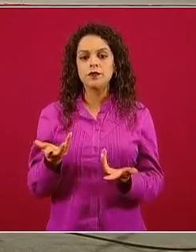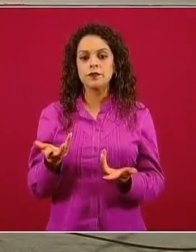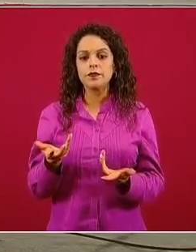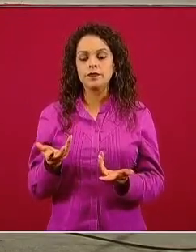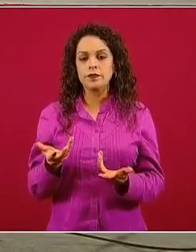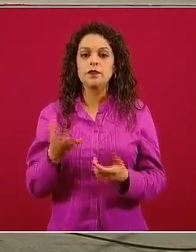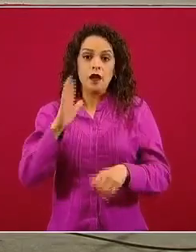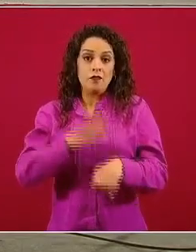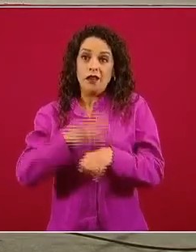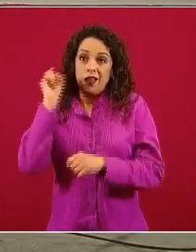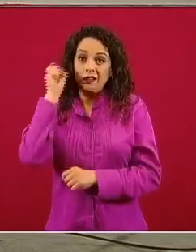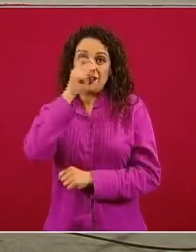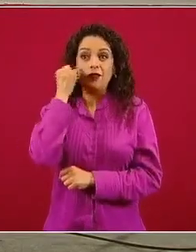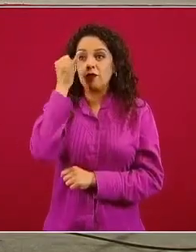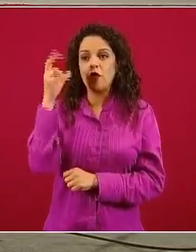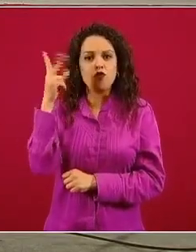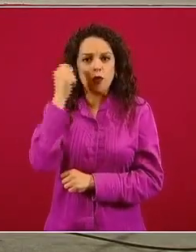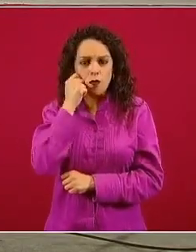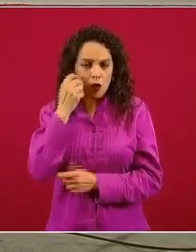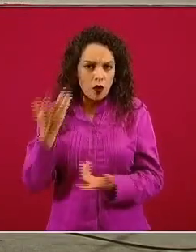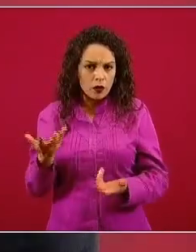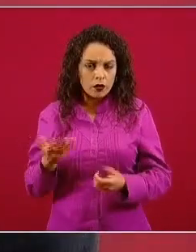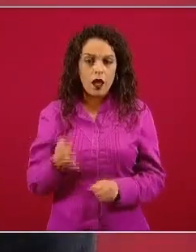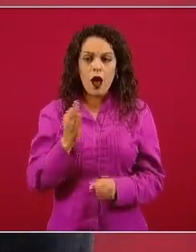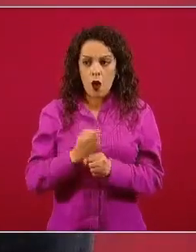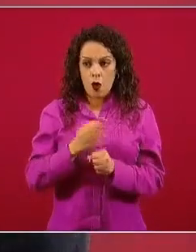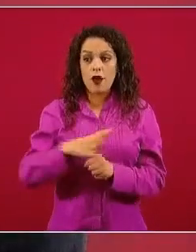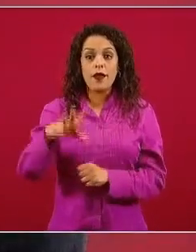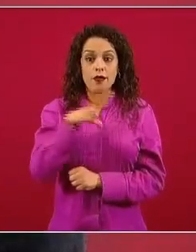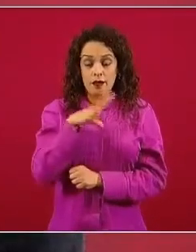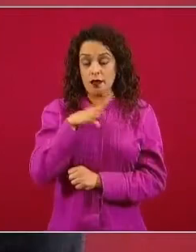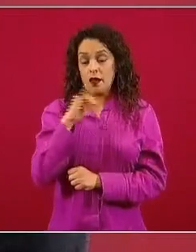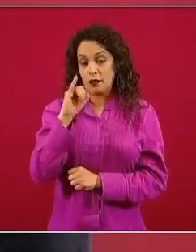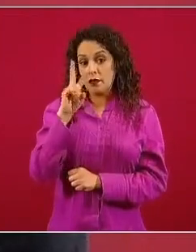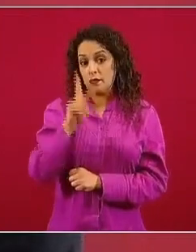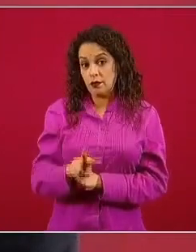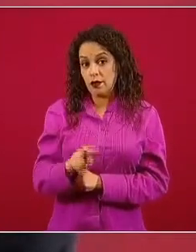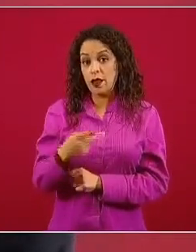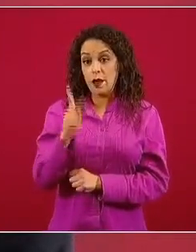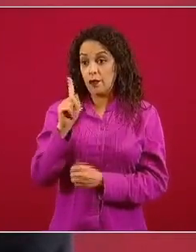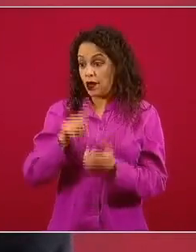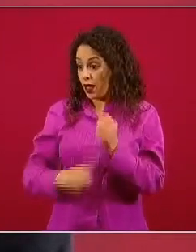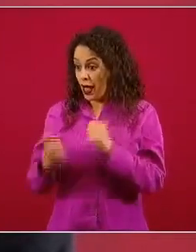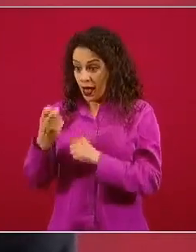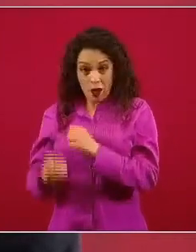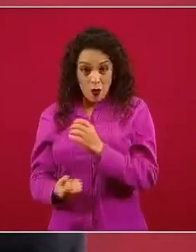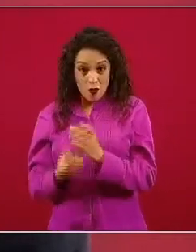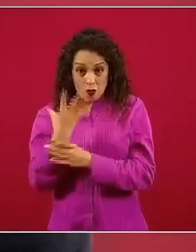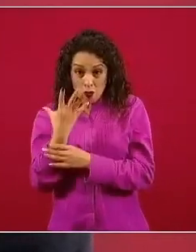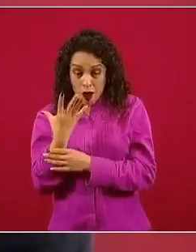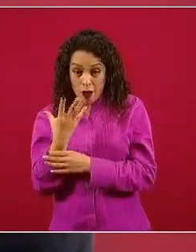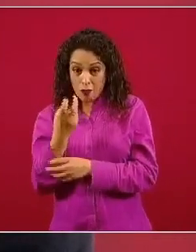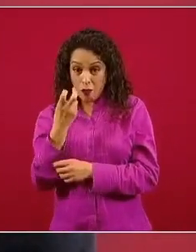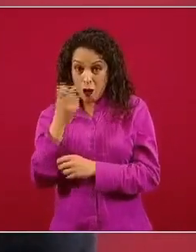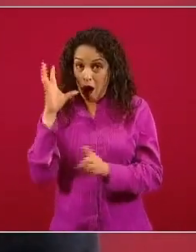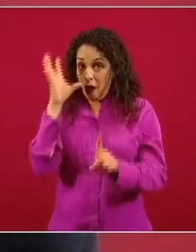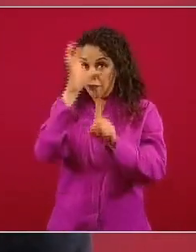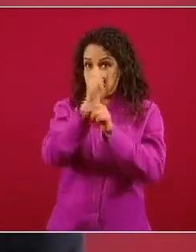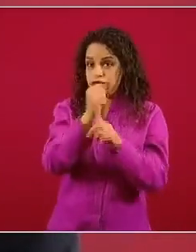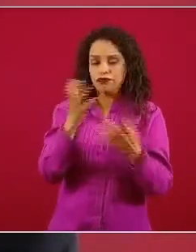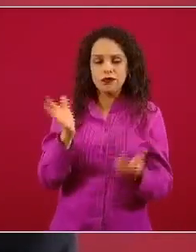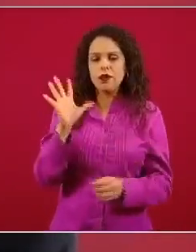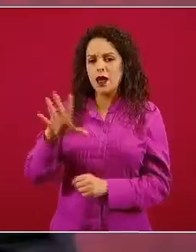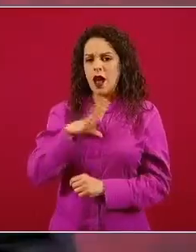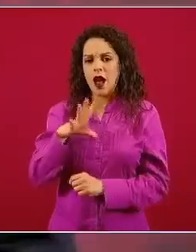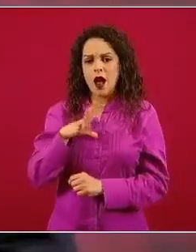se tienen. Es decir, esto tampoco no sería nuevo para efectos de la vacuna de COVID-19. Estos retos los tiene el